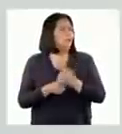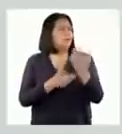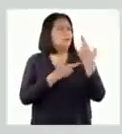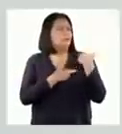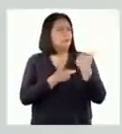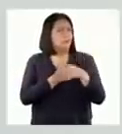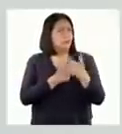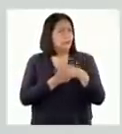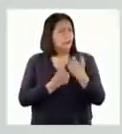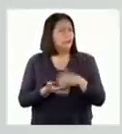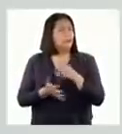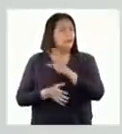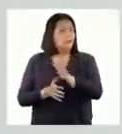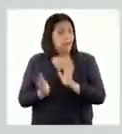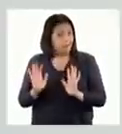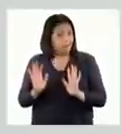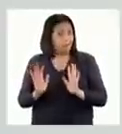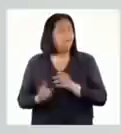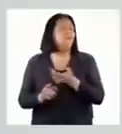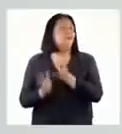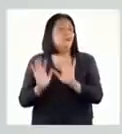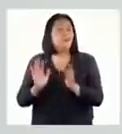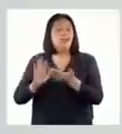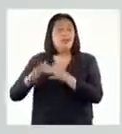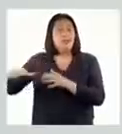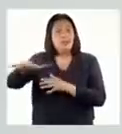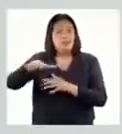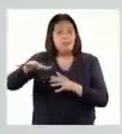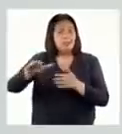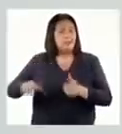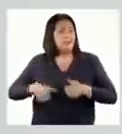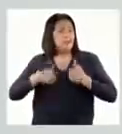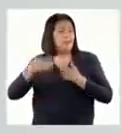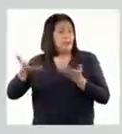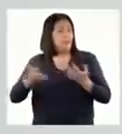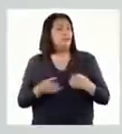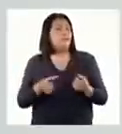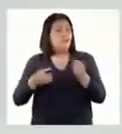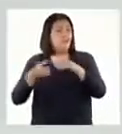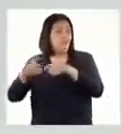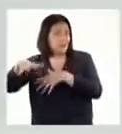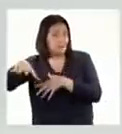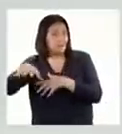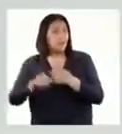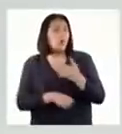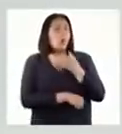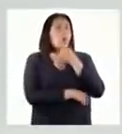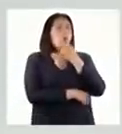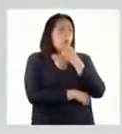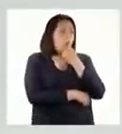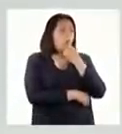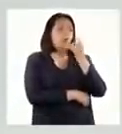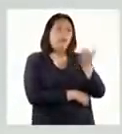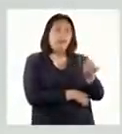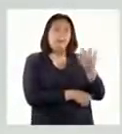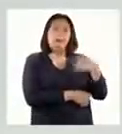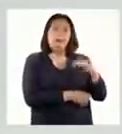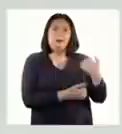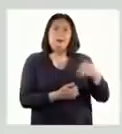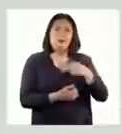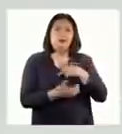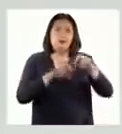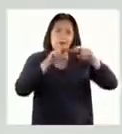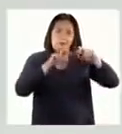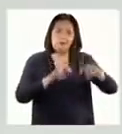muy específicas en la comunidad de seres vivos de la cual son parte. Justamente es lo que vamos